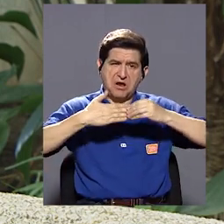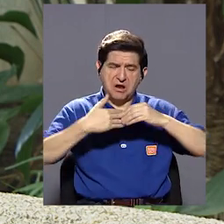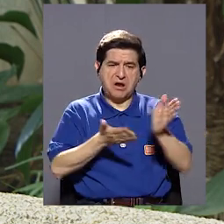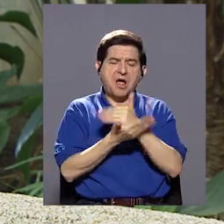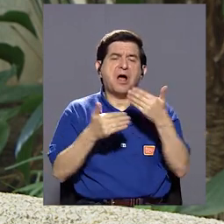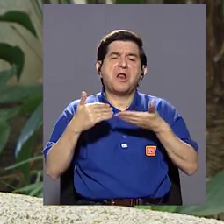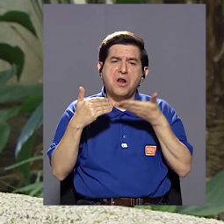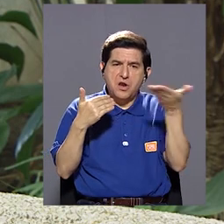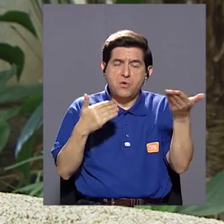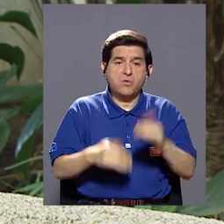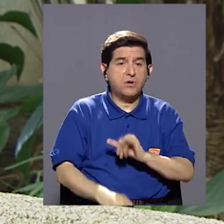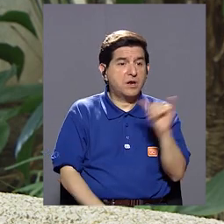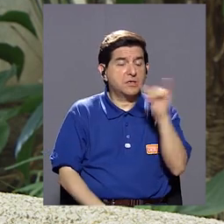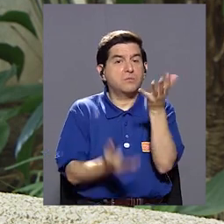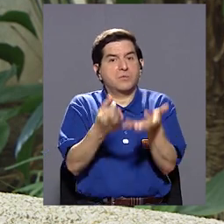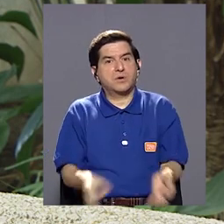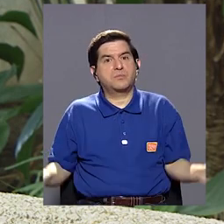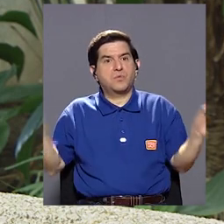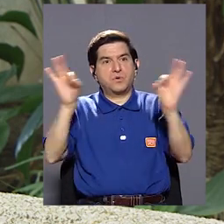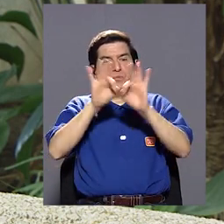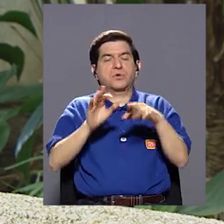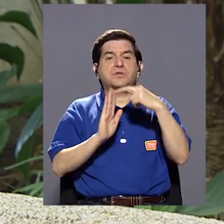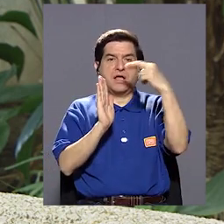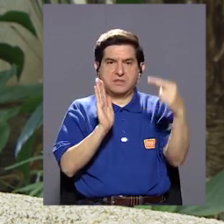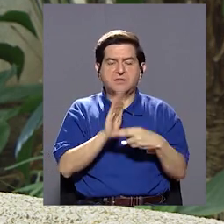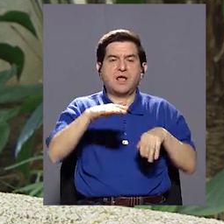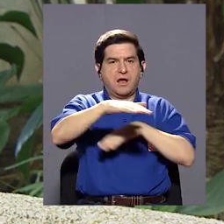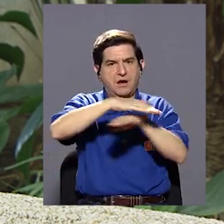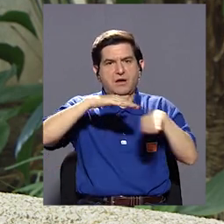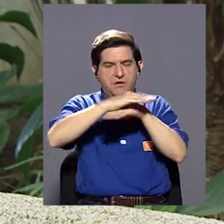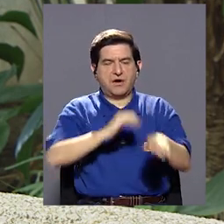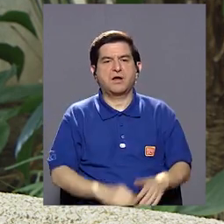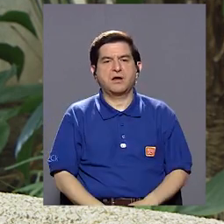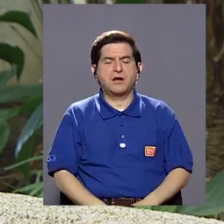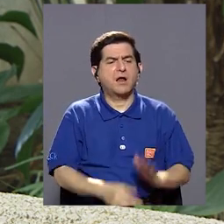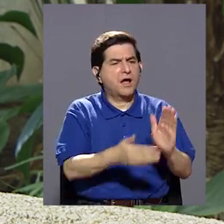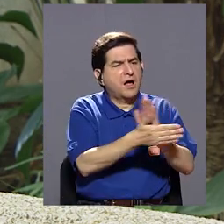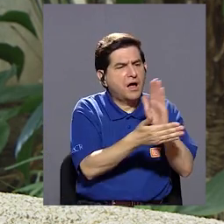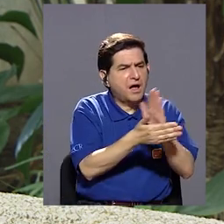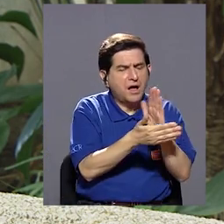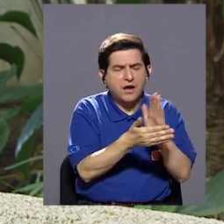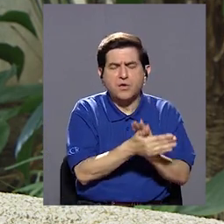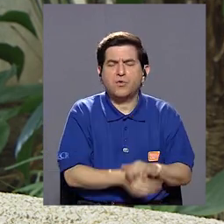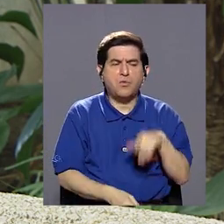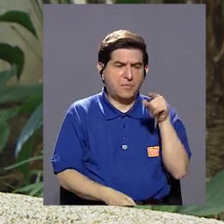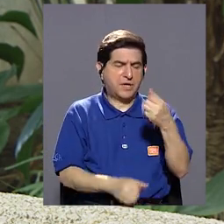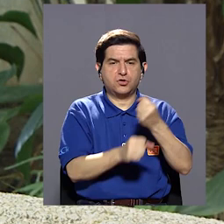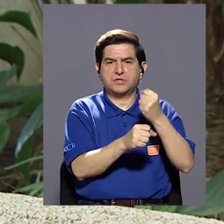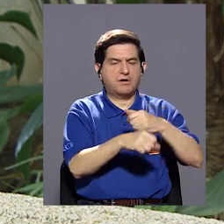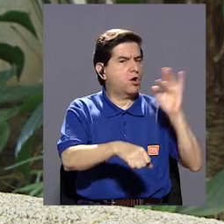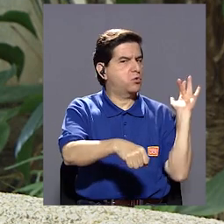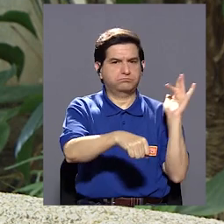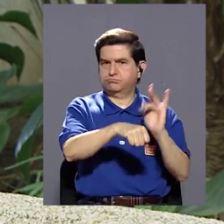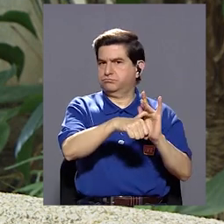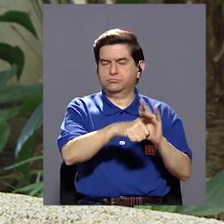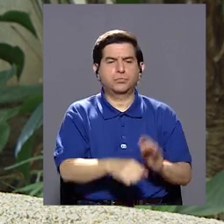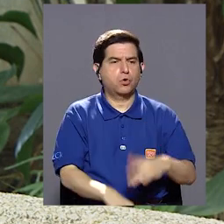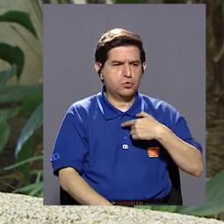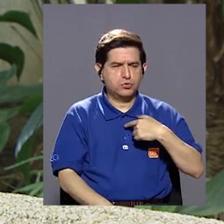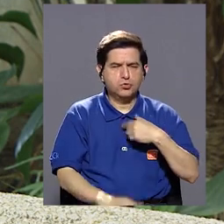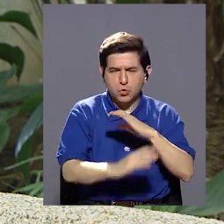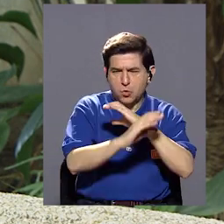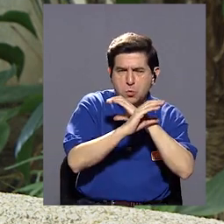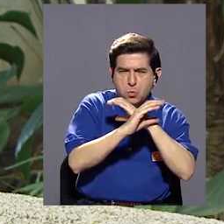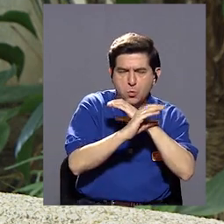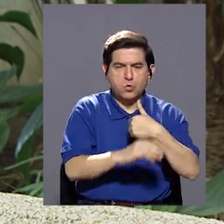cierta flexibilidad para hacer algunas cosas, también es importante tener esas reglas básicas. Uh-huh. Que la papelería del trabajo no se toca, yo la tengo que tener